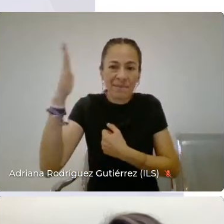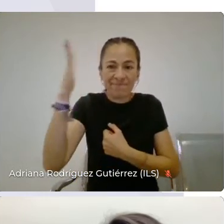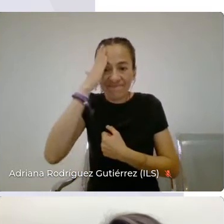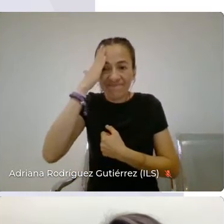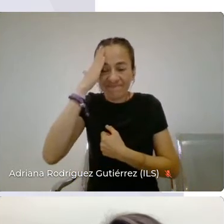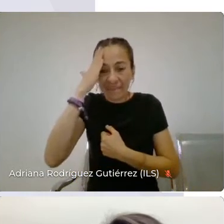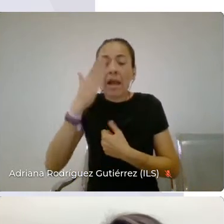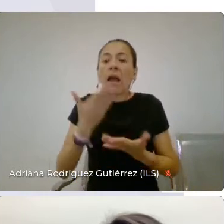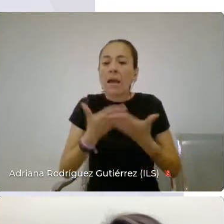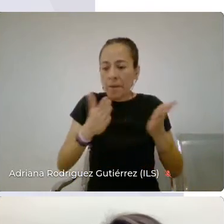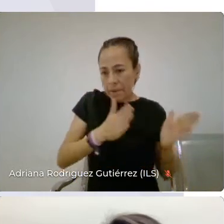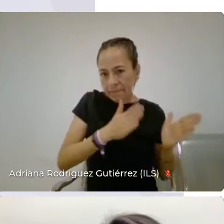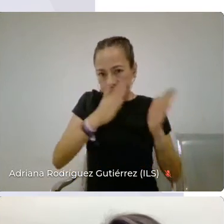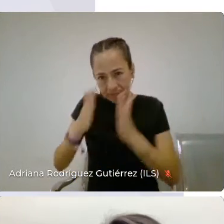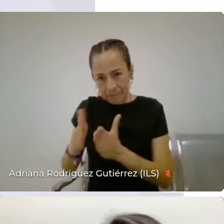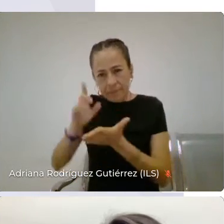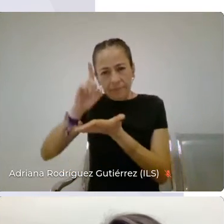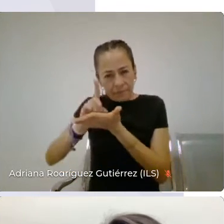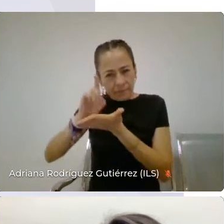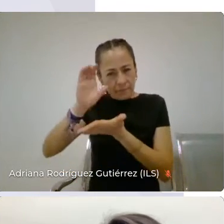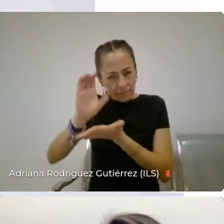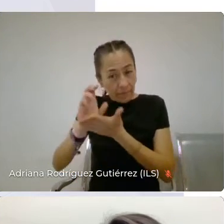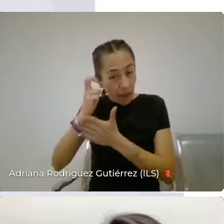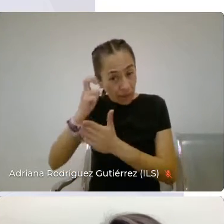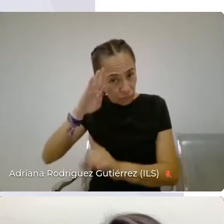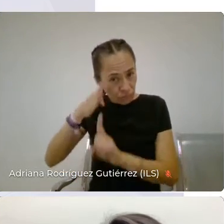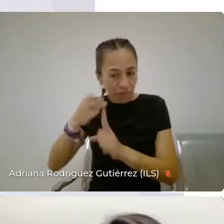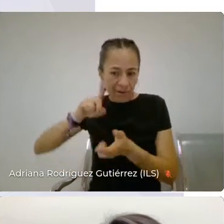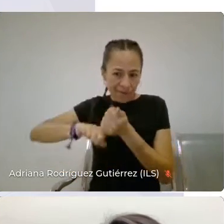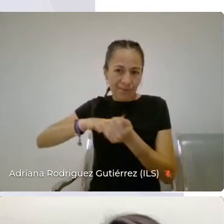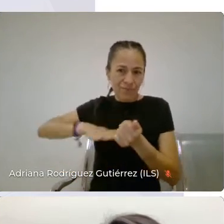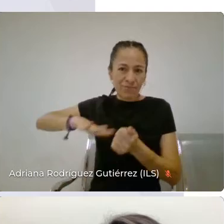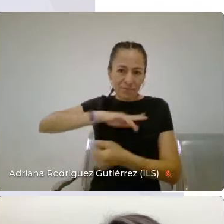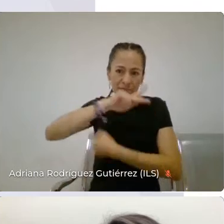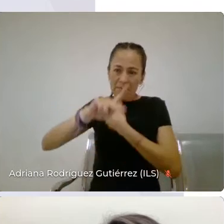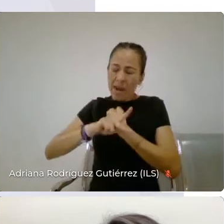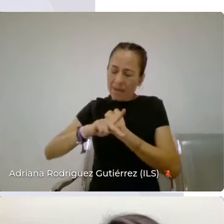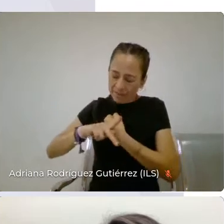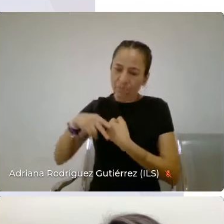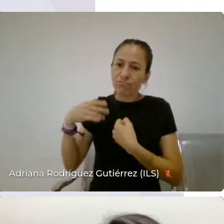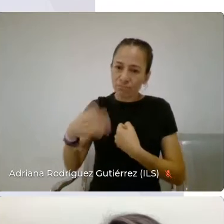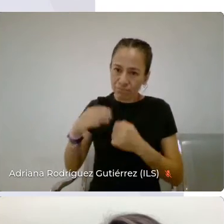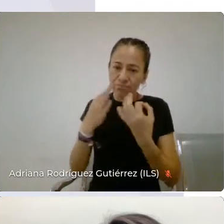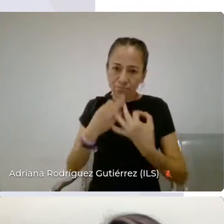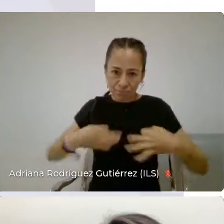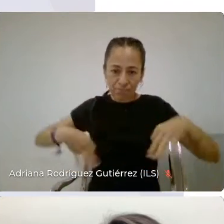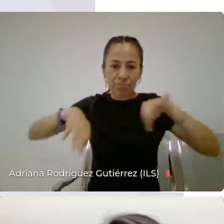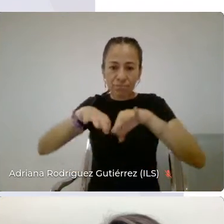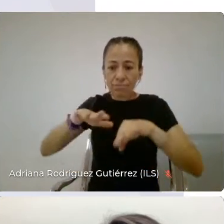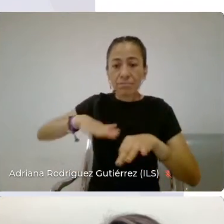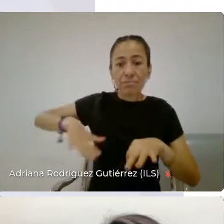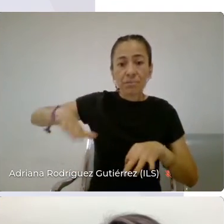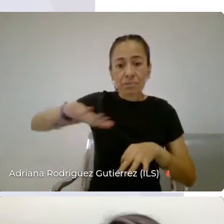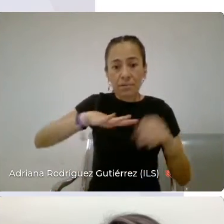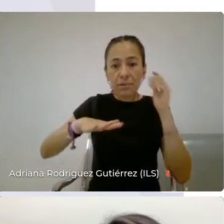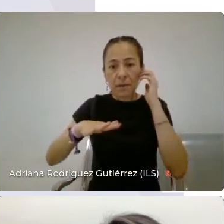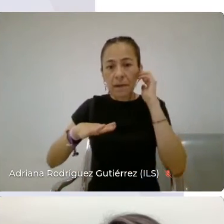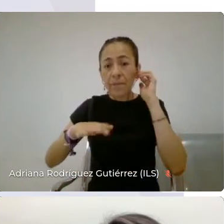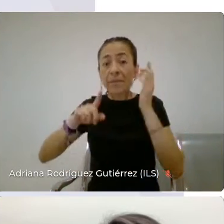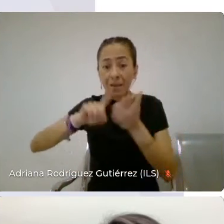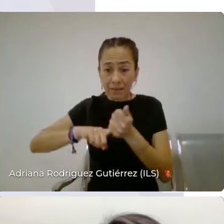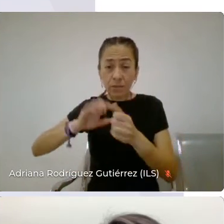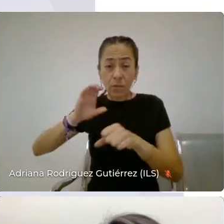de discapacidad, eso es un tema muy importante, digamos, en nuestro país, ¿cierto? El conflicto interno armado de Colombia